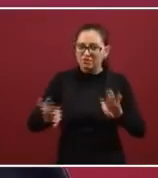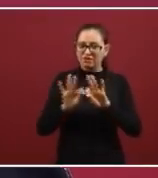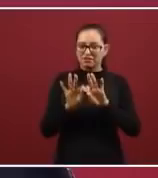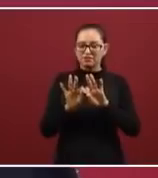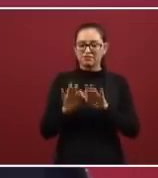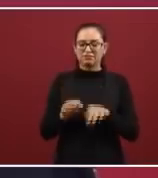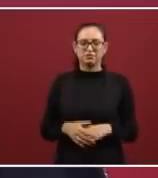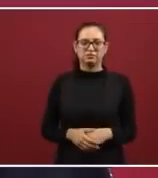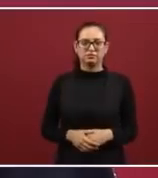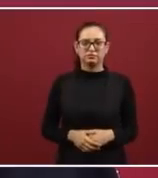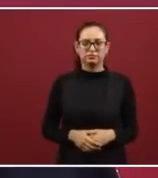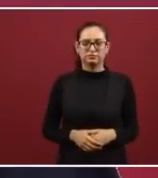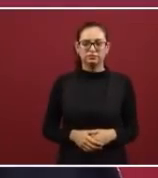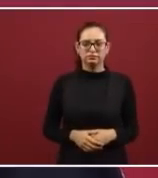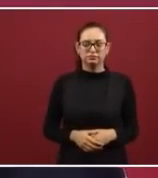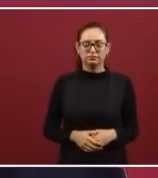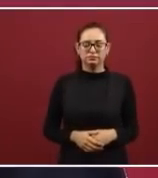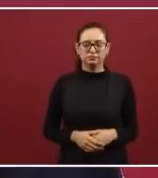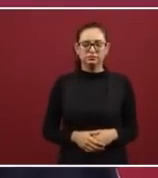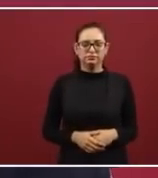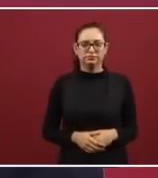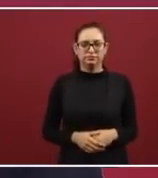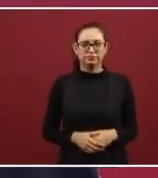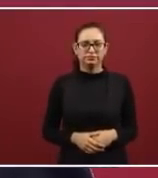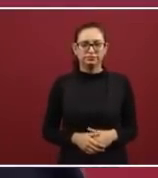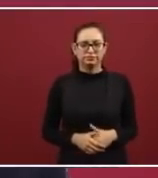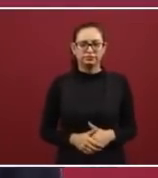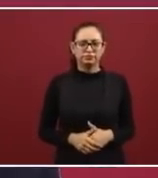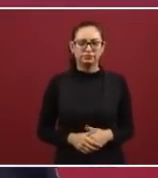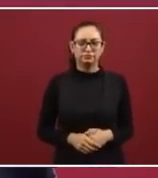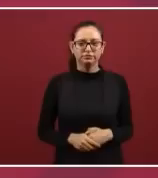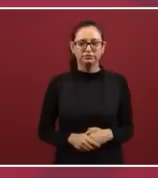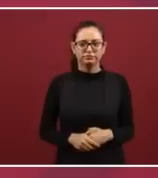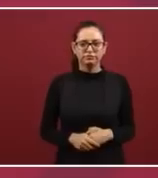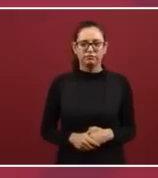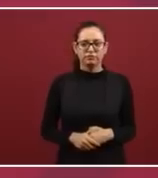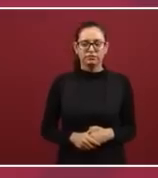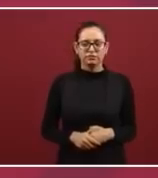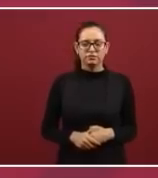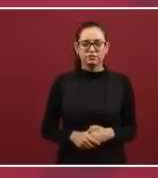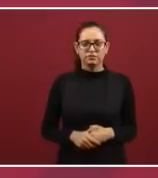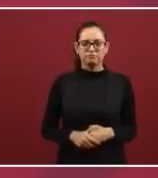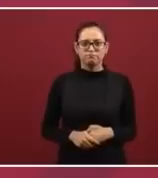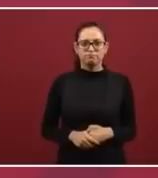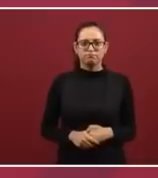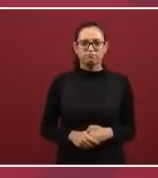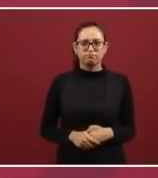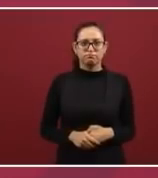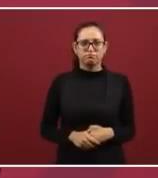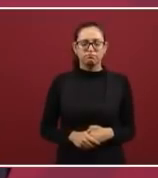Hay países, bueno, ahora que estamos viendo lo de